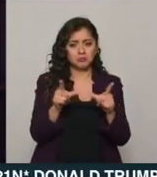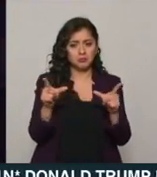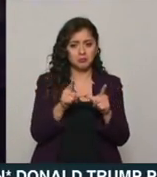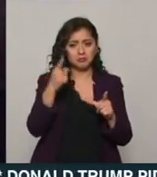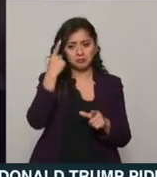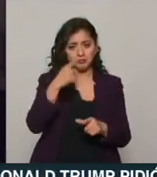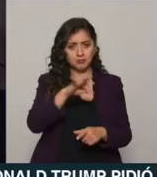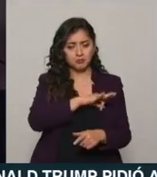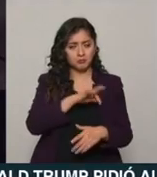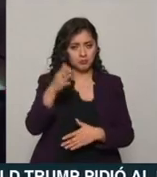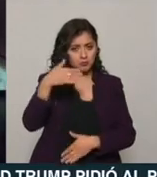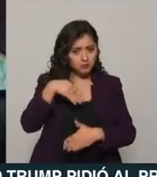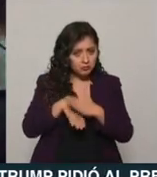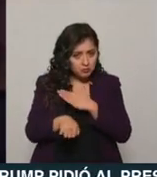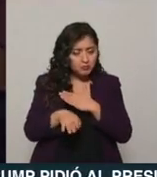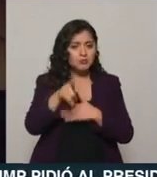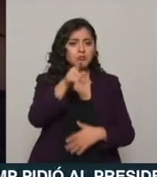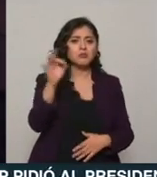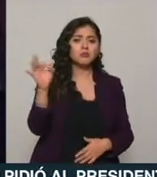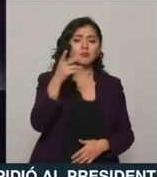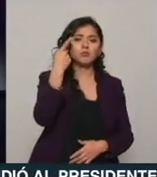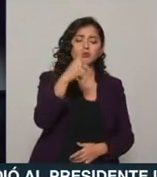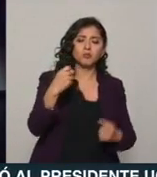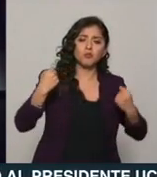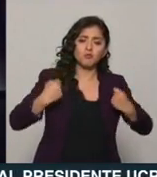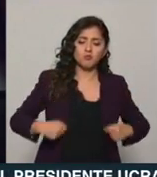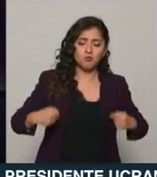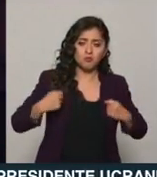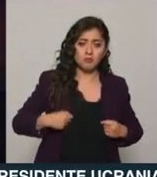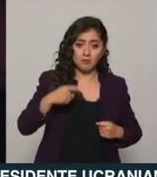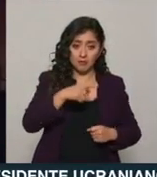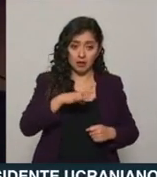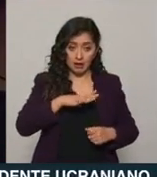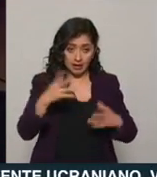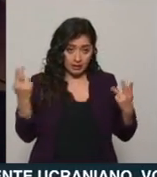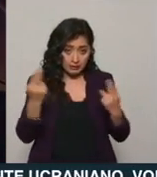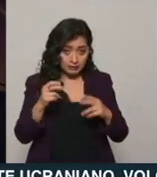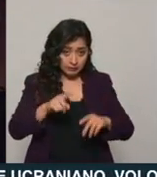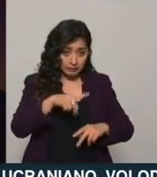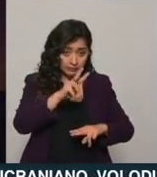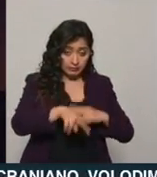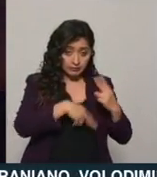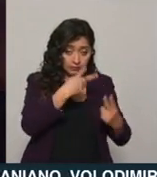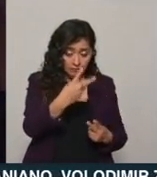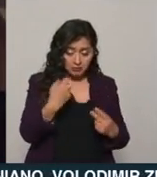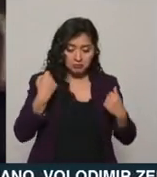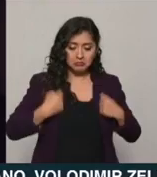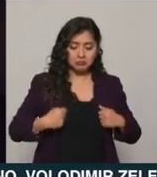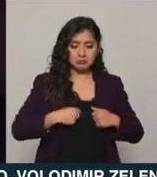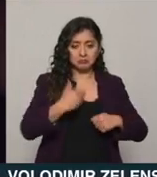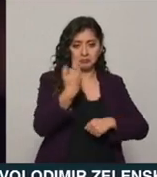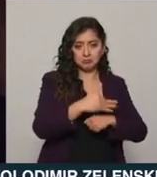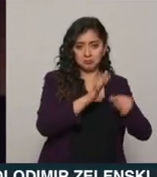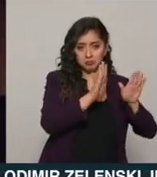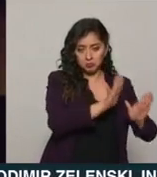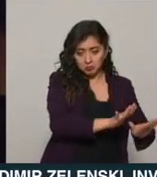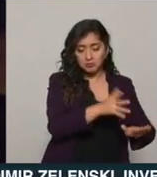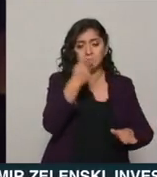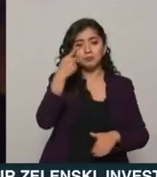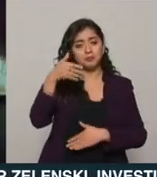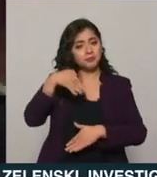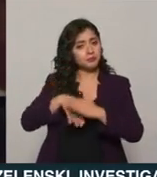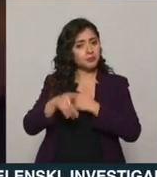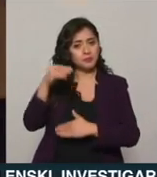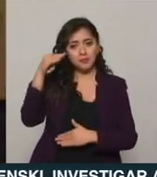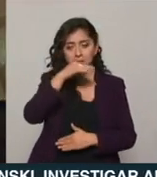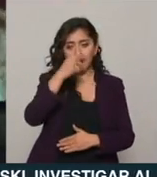el acceso, probablemente dejar tu mochila, si es que tienes mochila, pero es totalmente gratuito y es el acceso es